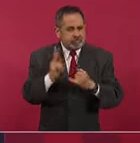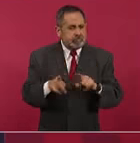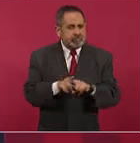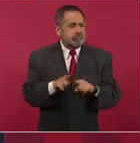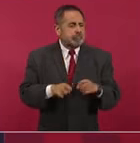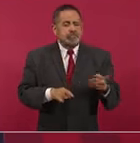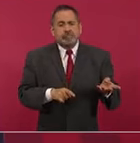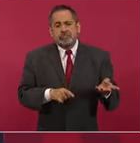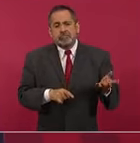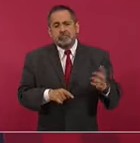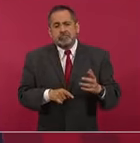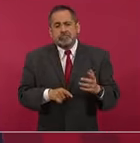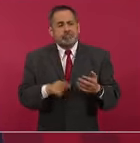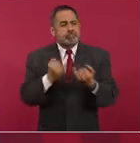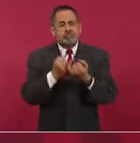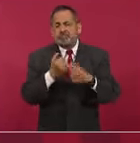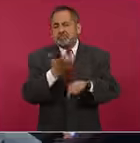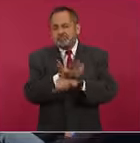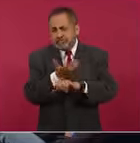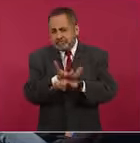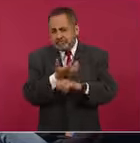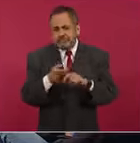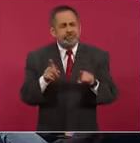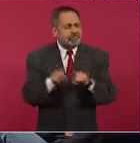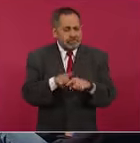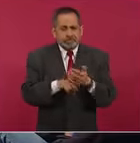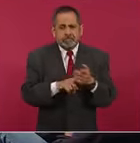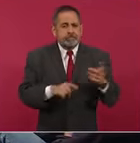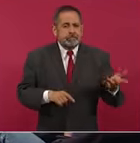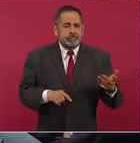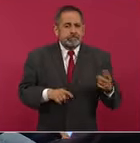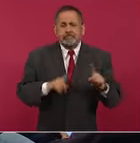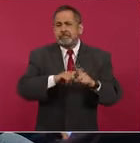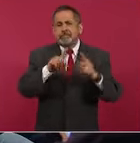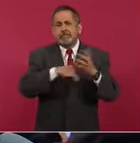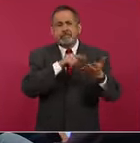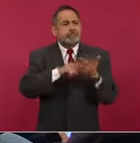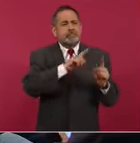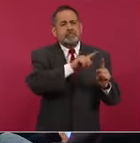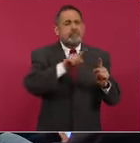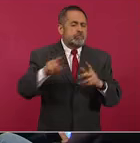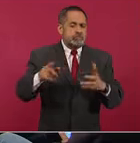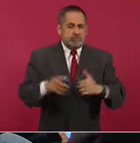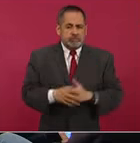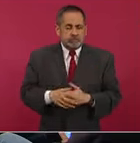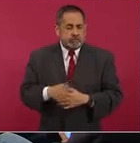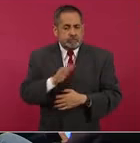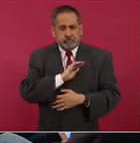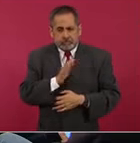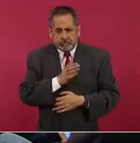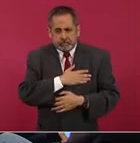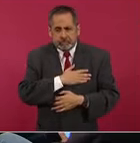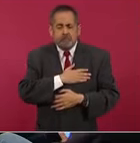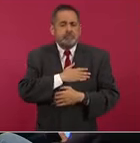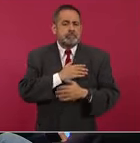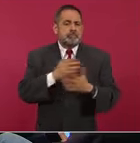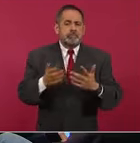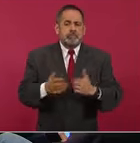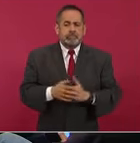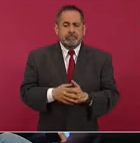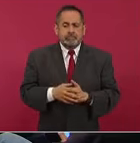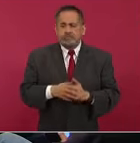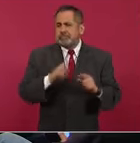y sucede en Estados Unidos y en todos lados, en España,